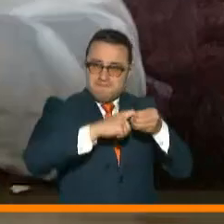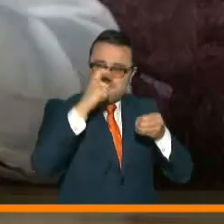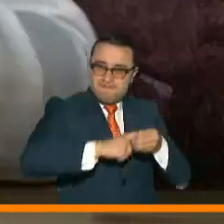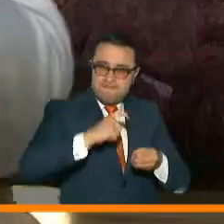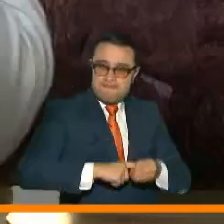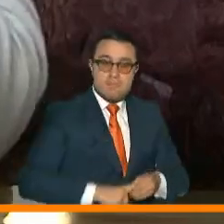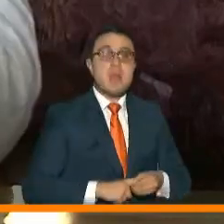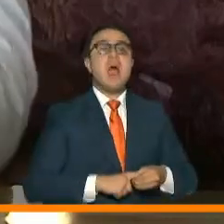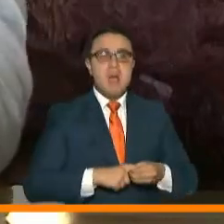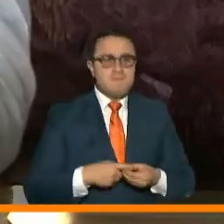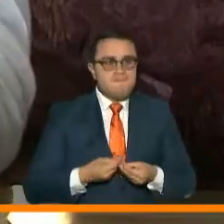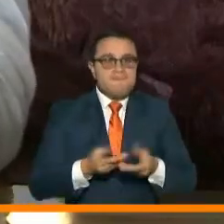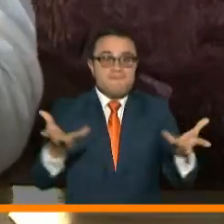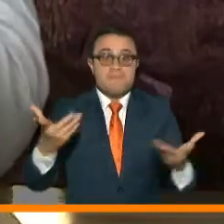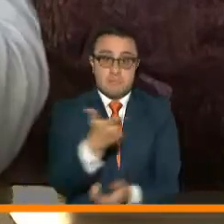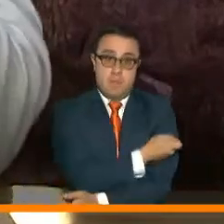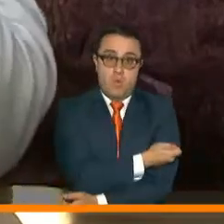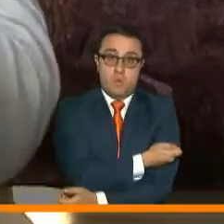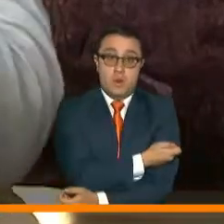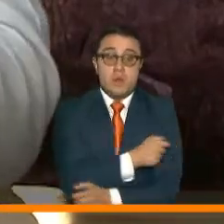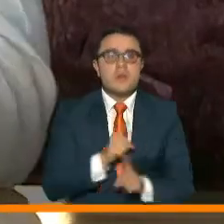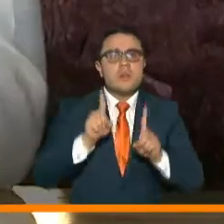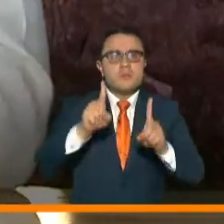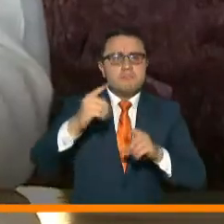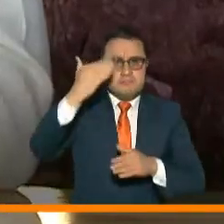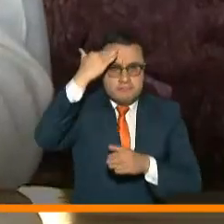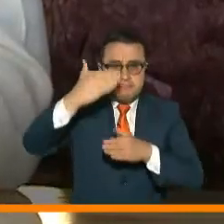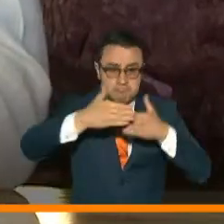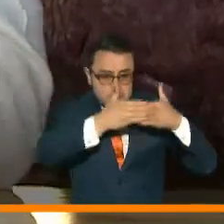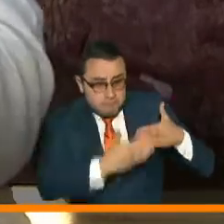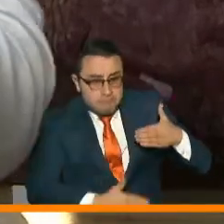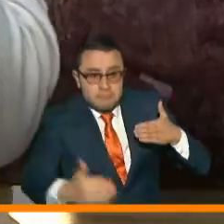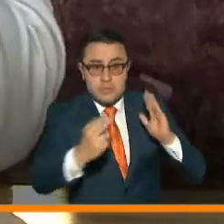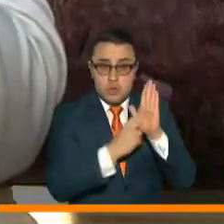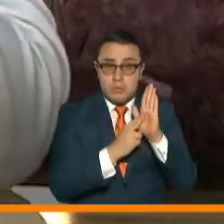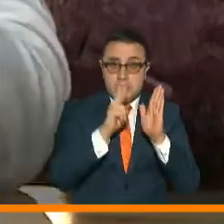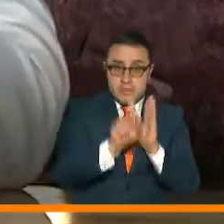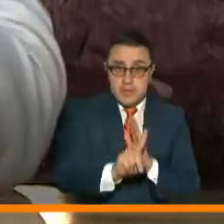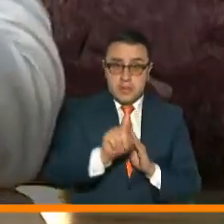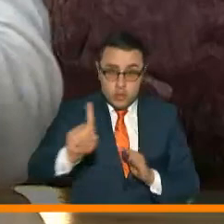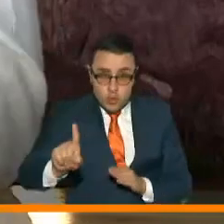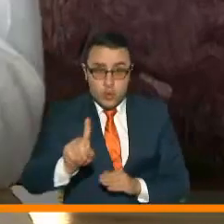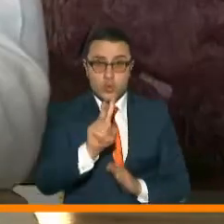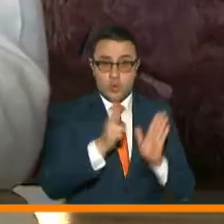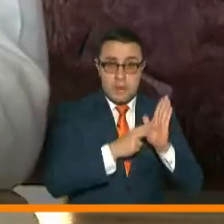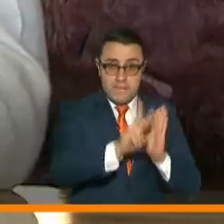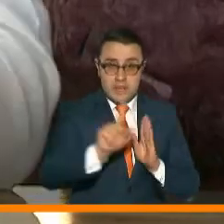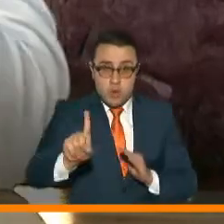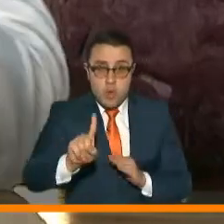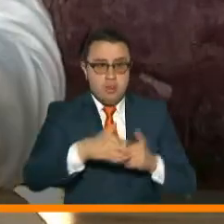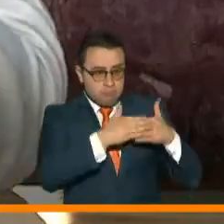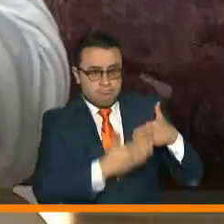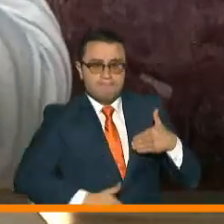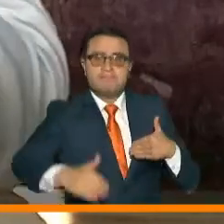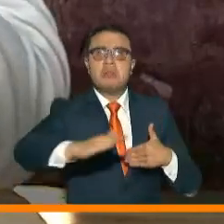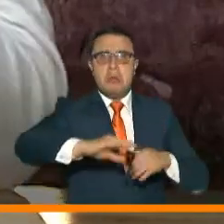el soporte de garantizar que a lo largo del año 2021 cumpliremos